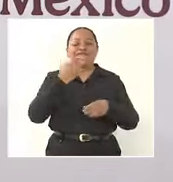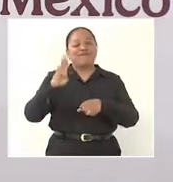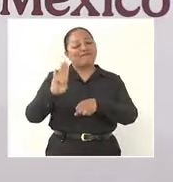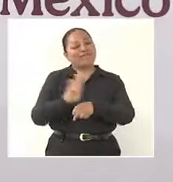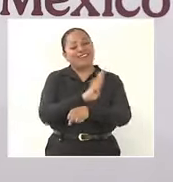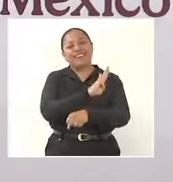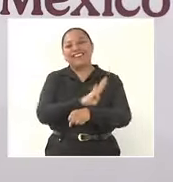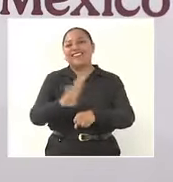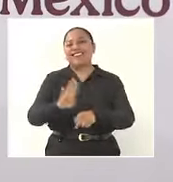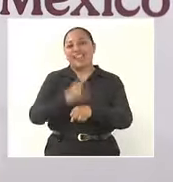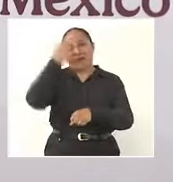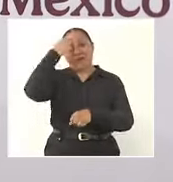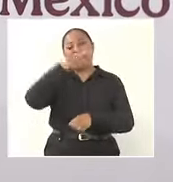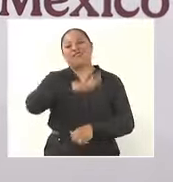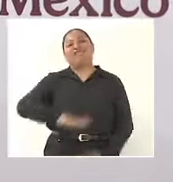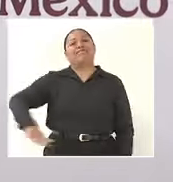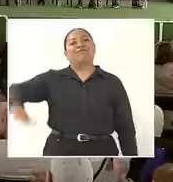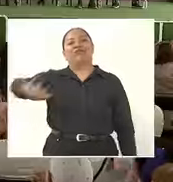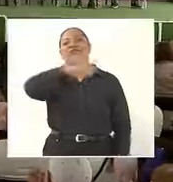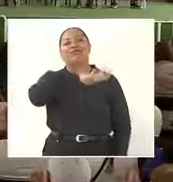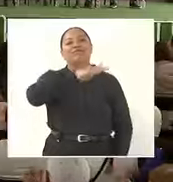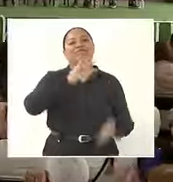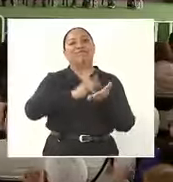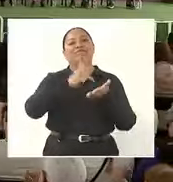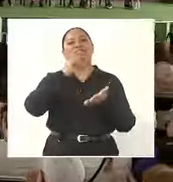todas y todos. Muchas gracias.